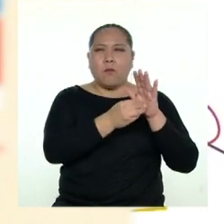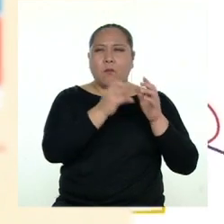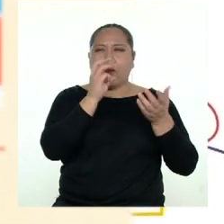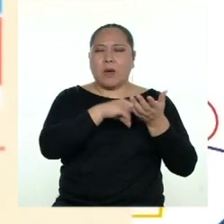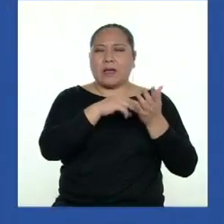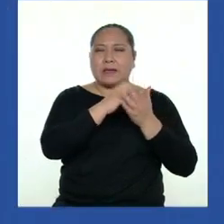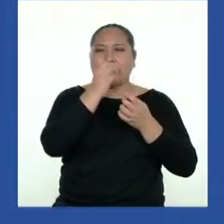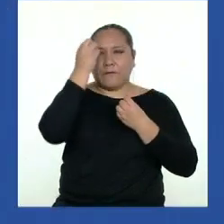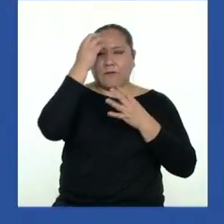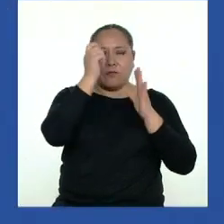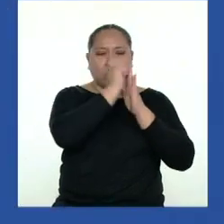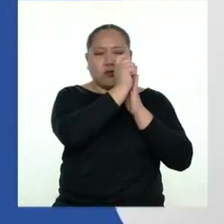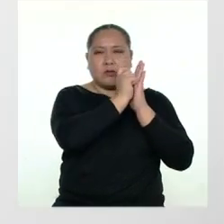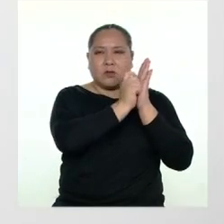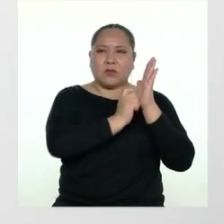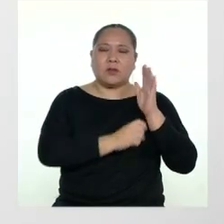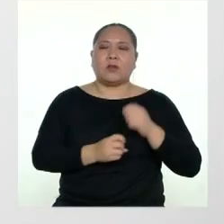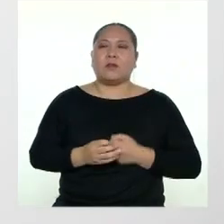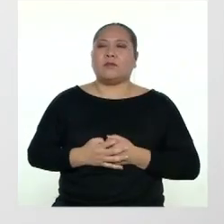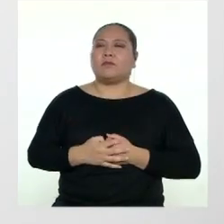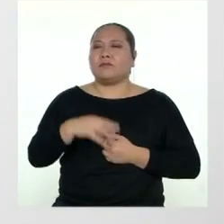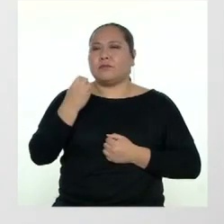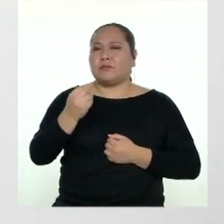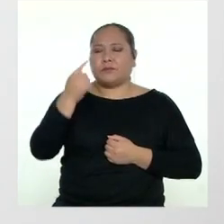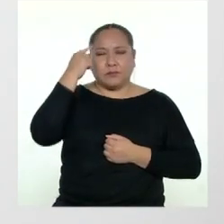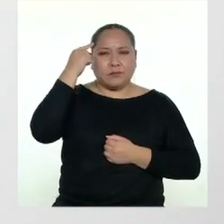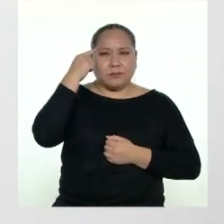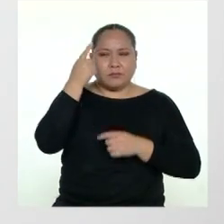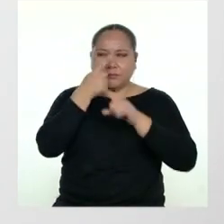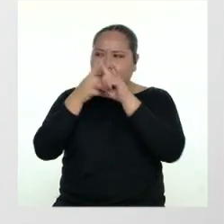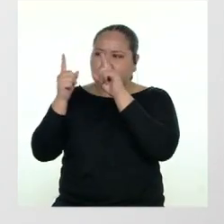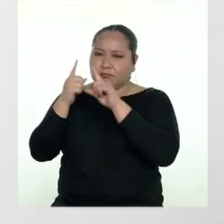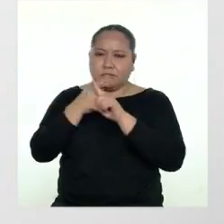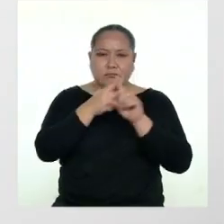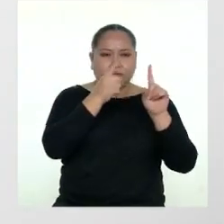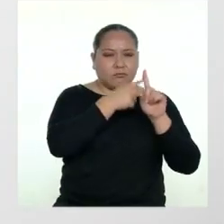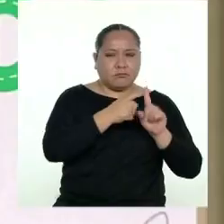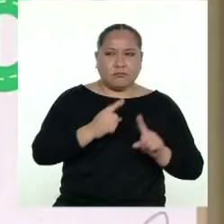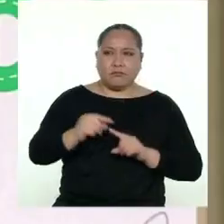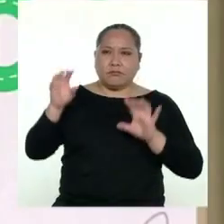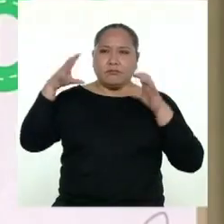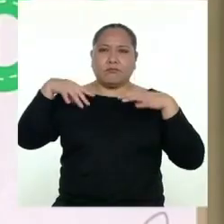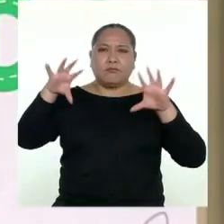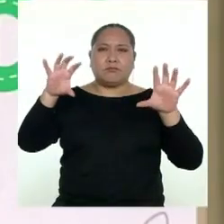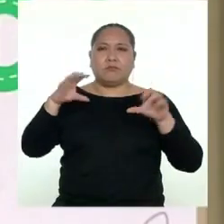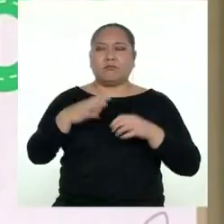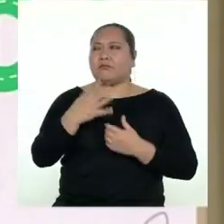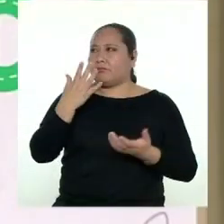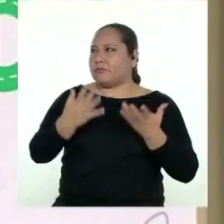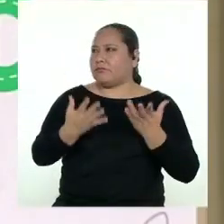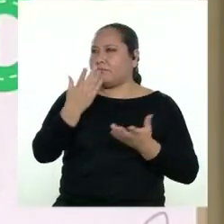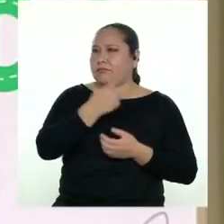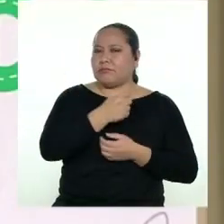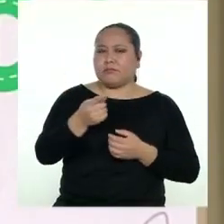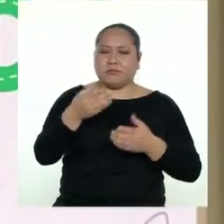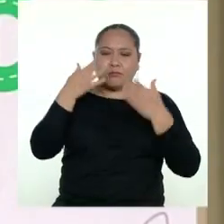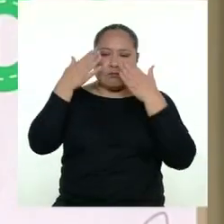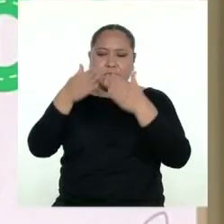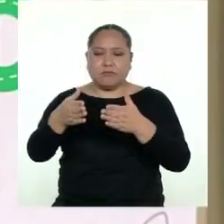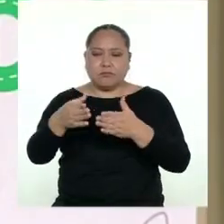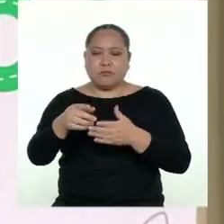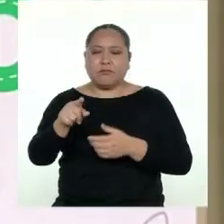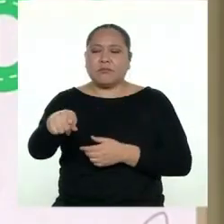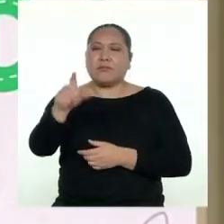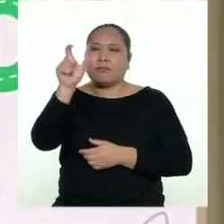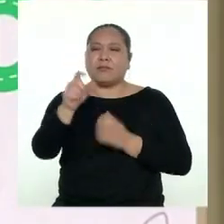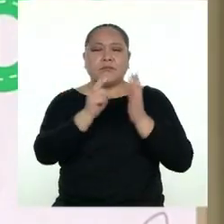de texto. ¿Y por qué creen que tienen esas diferencias que has mencionado? ¿Podría ser porque están dirigidas a